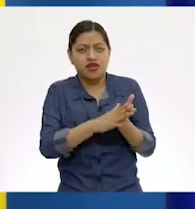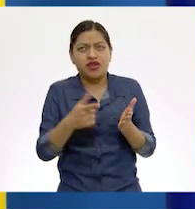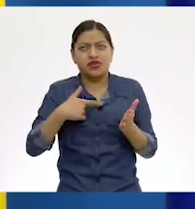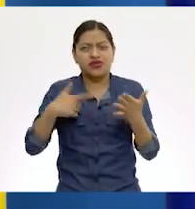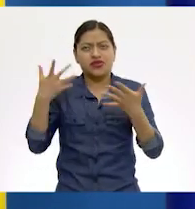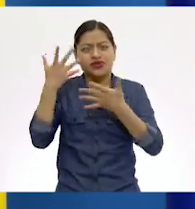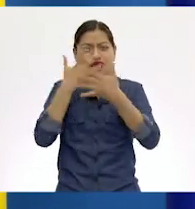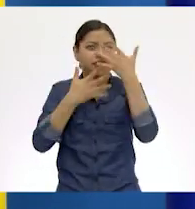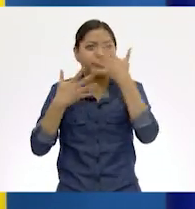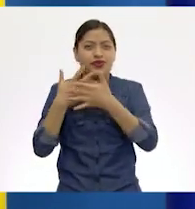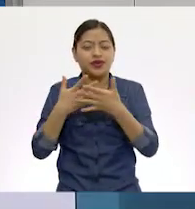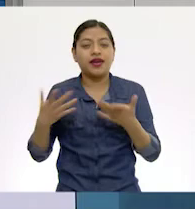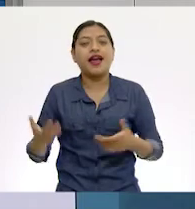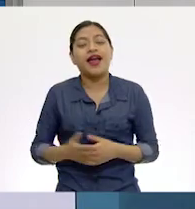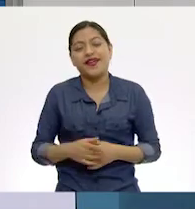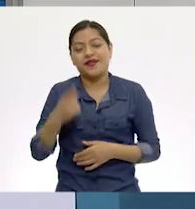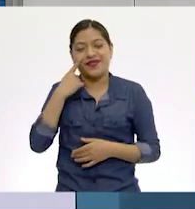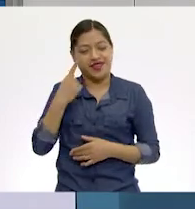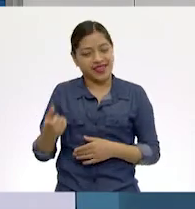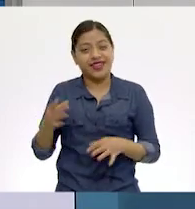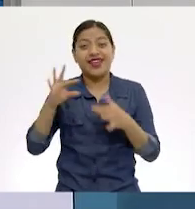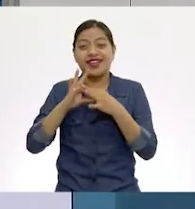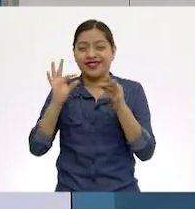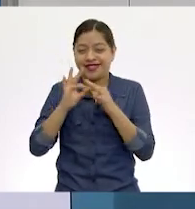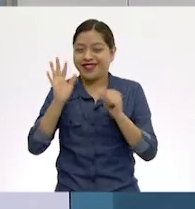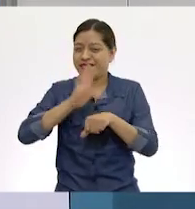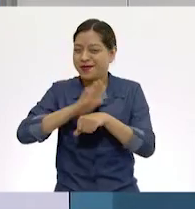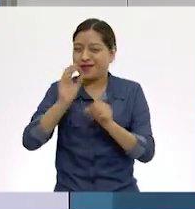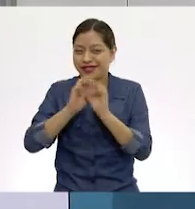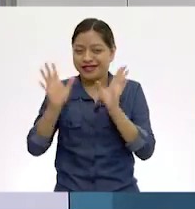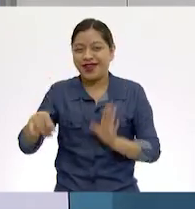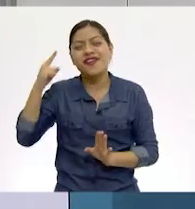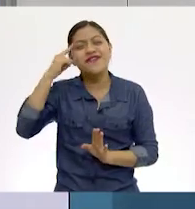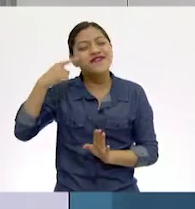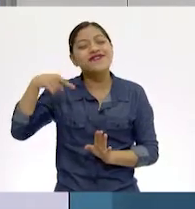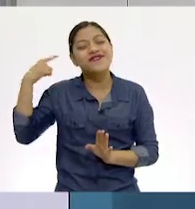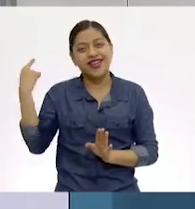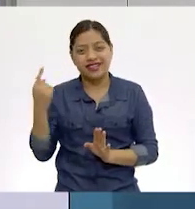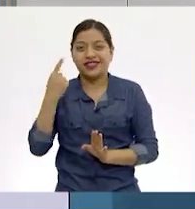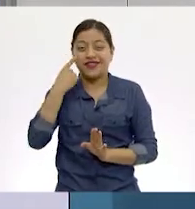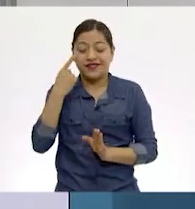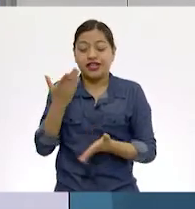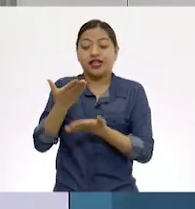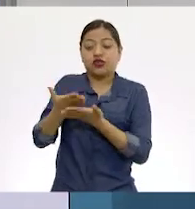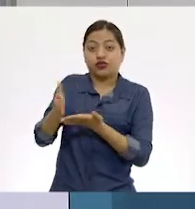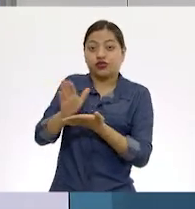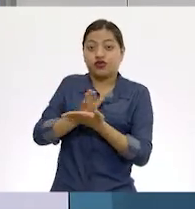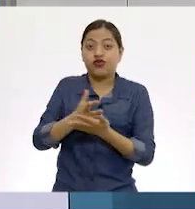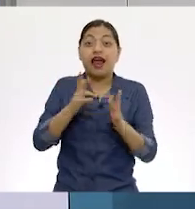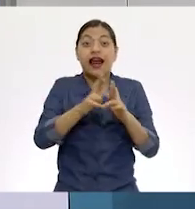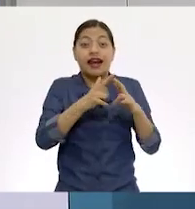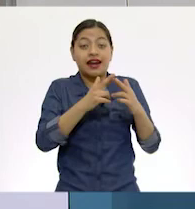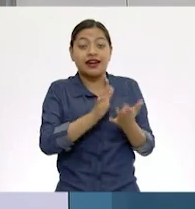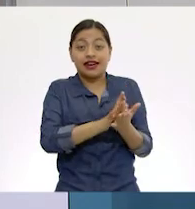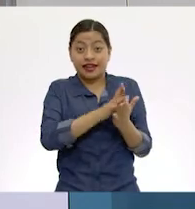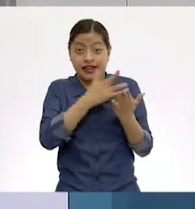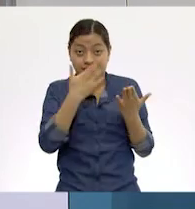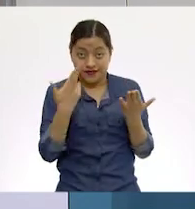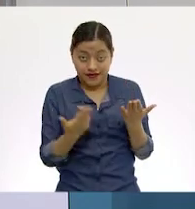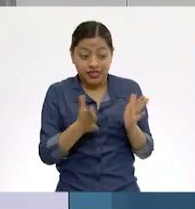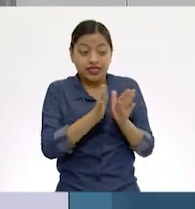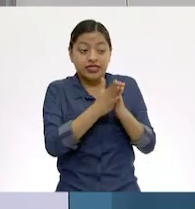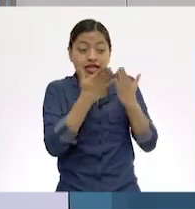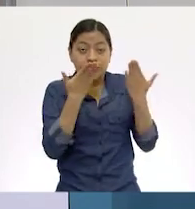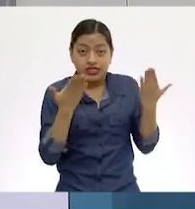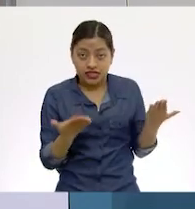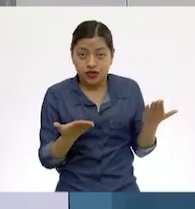haciendo un poquito bolas. Muy bien, vamos a aclararlo. Miren, no es tan difícil. Tenemos que distinguir que hay revistas o libros que solamente los